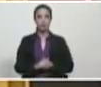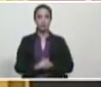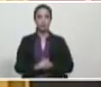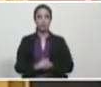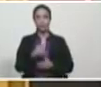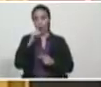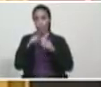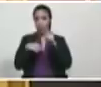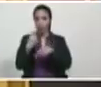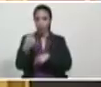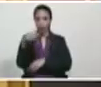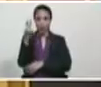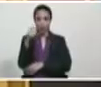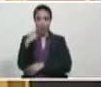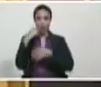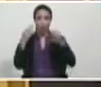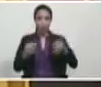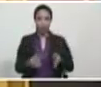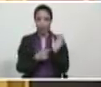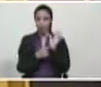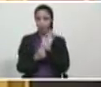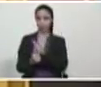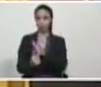marzo, mediante el cual